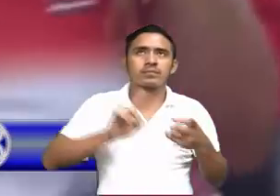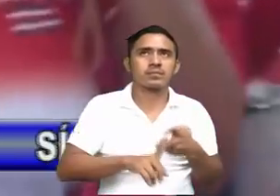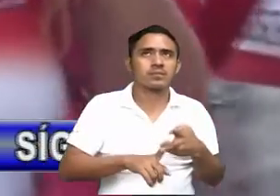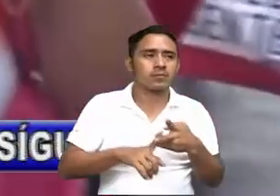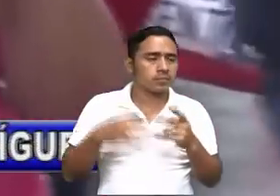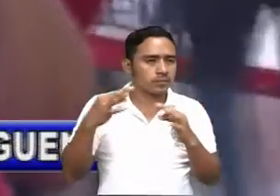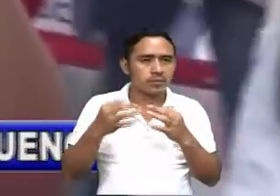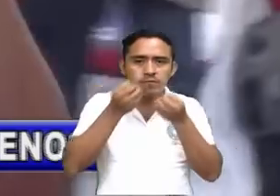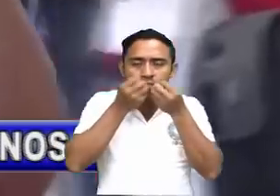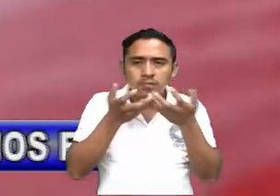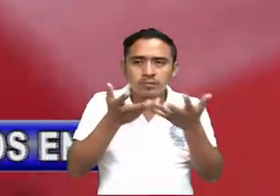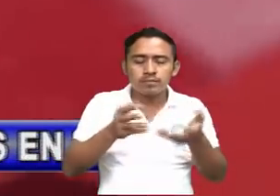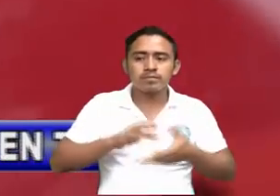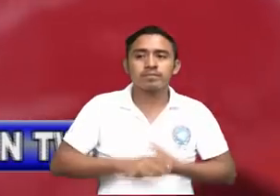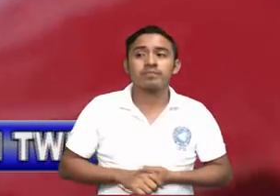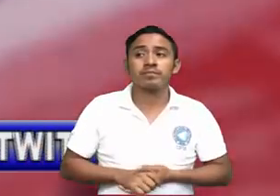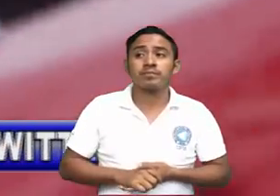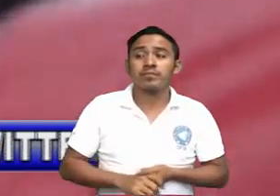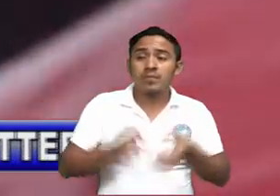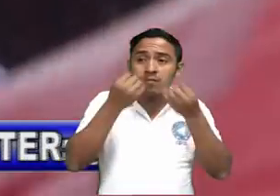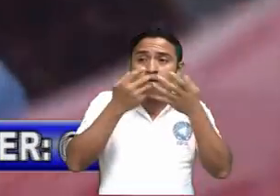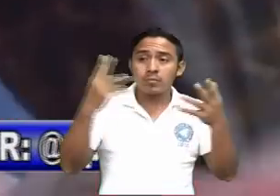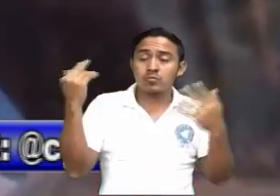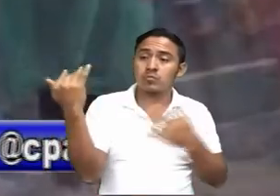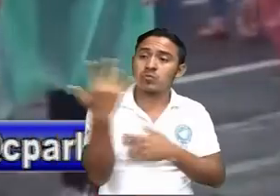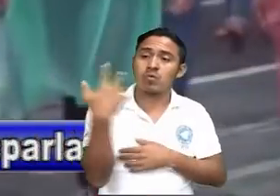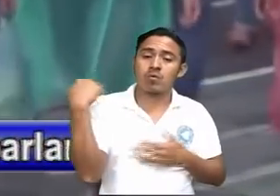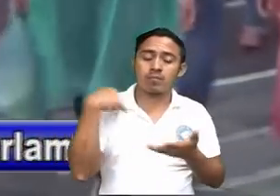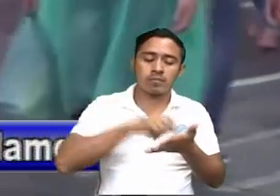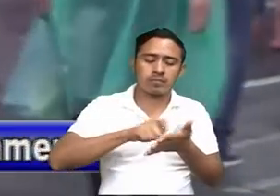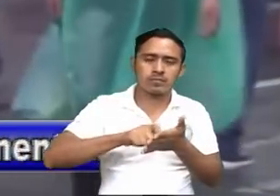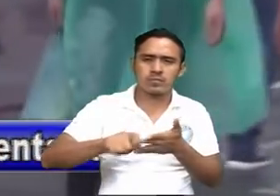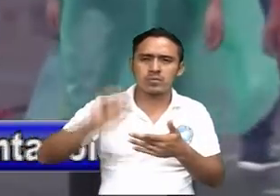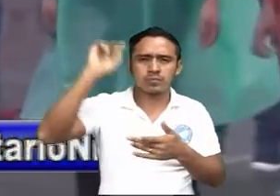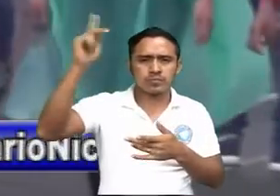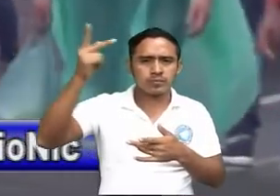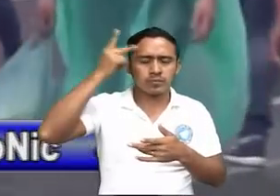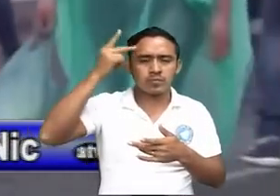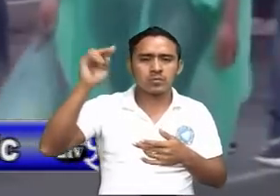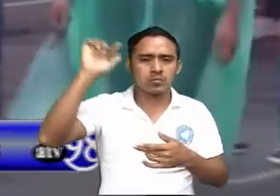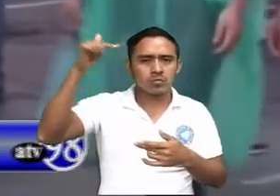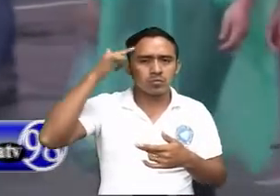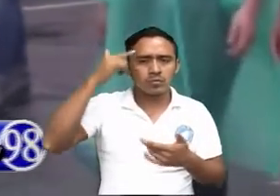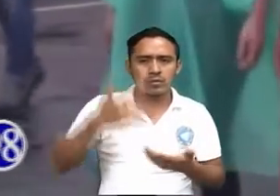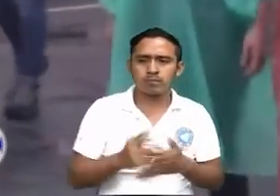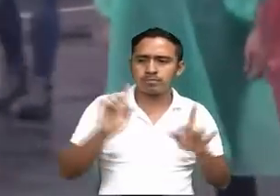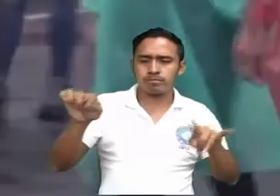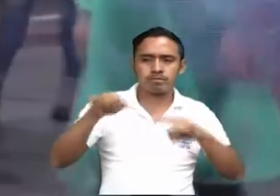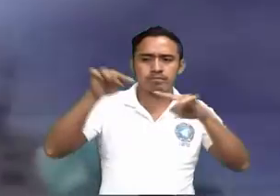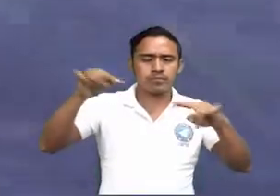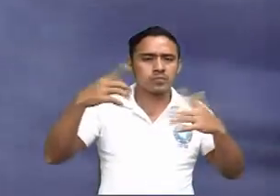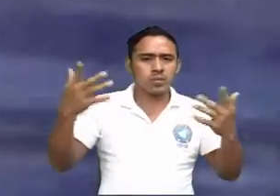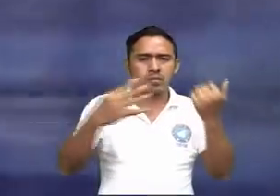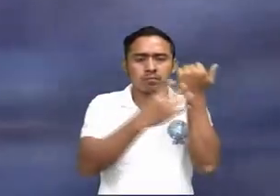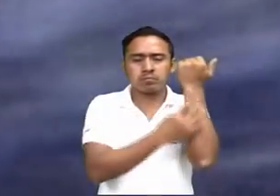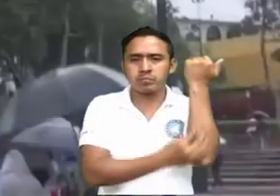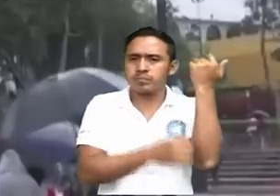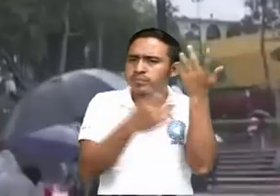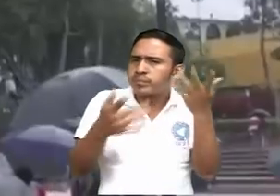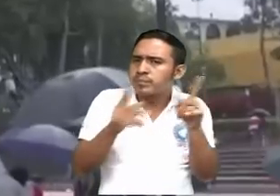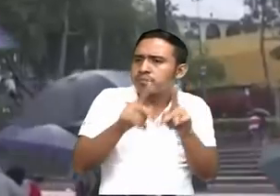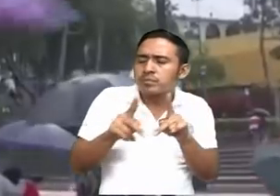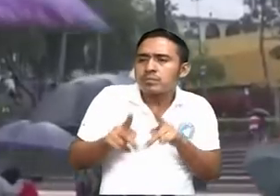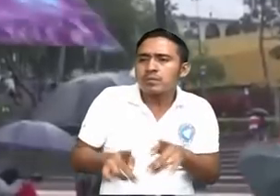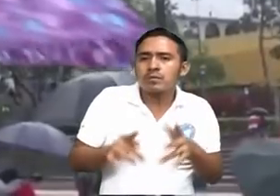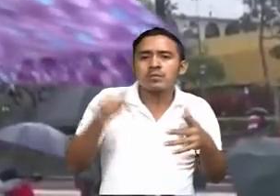acciones informativas. Según los maestros, la política del gobierno costarricense va en contra y empobrece a la